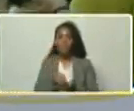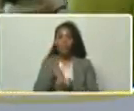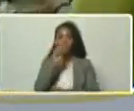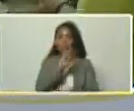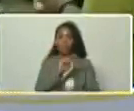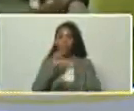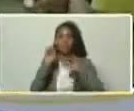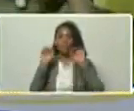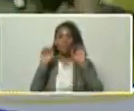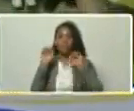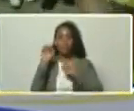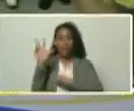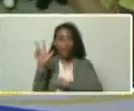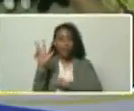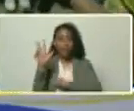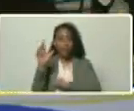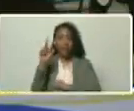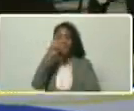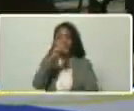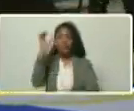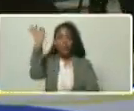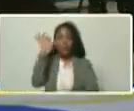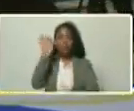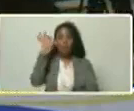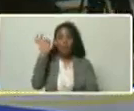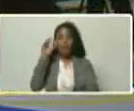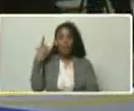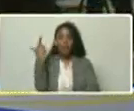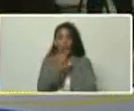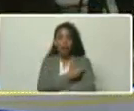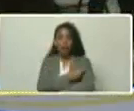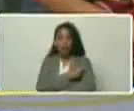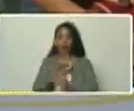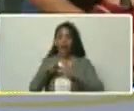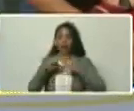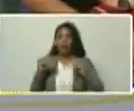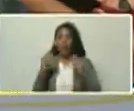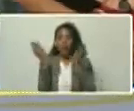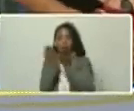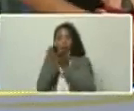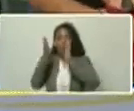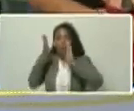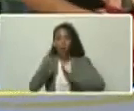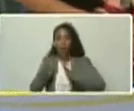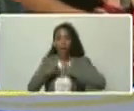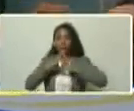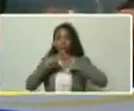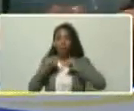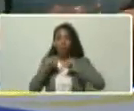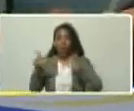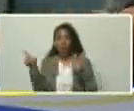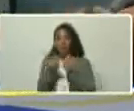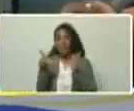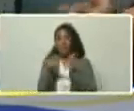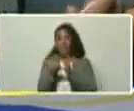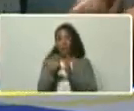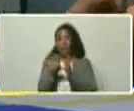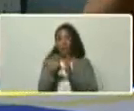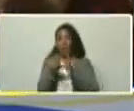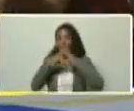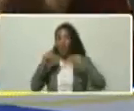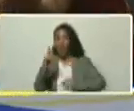2022-2023 con 100% de vacunación en todas las escuelas, en todos los liceos y en todas